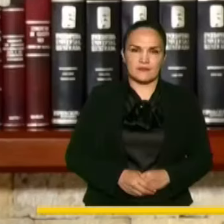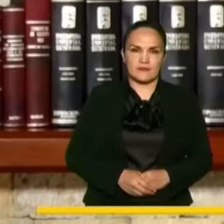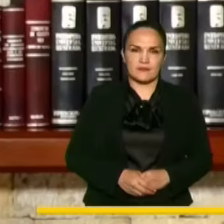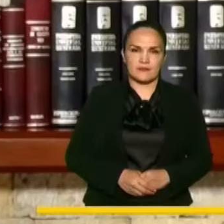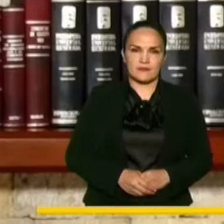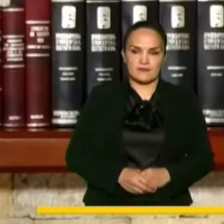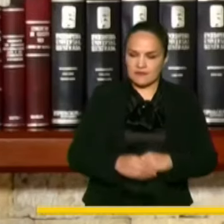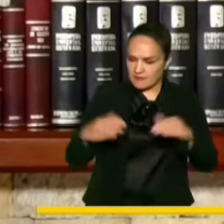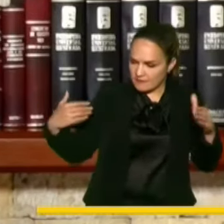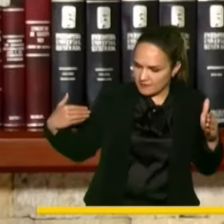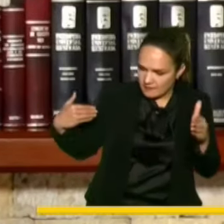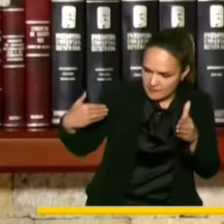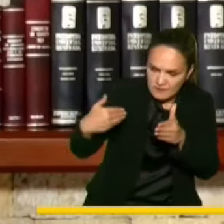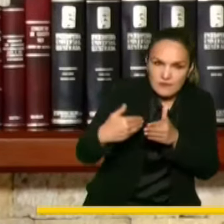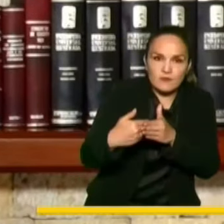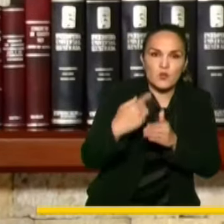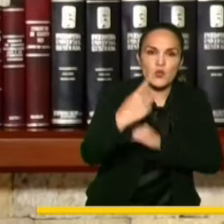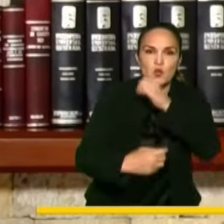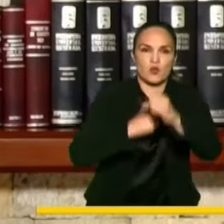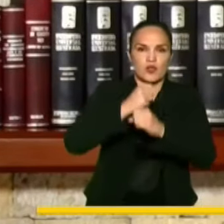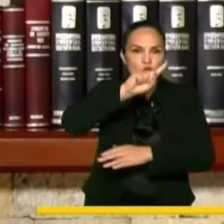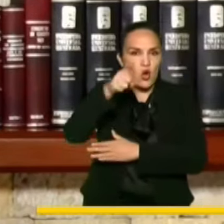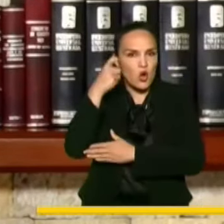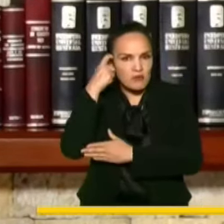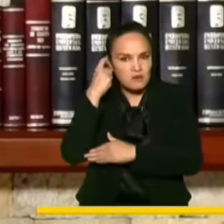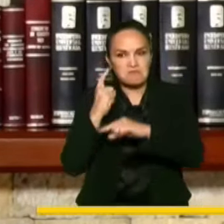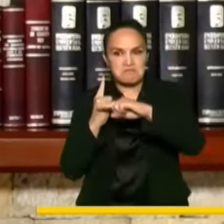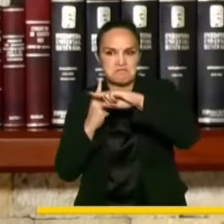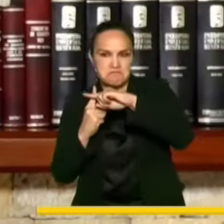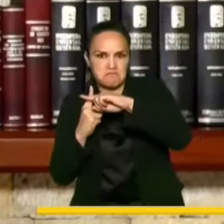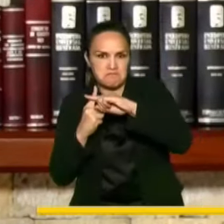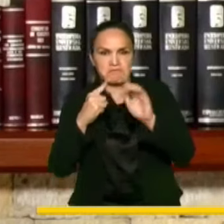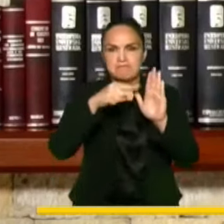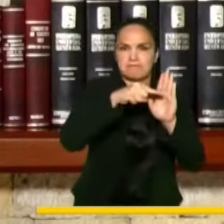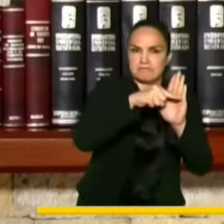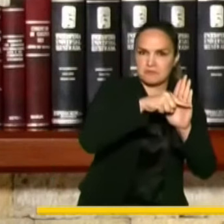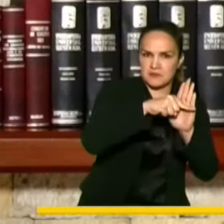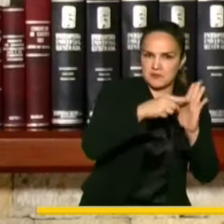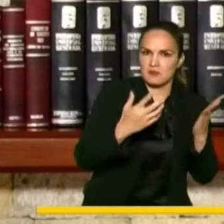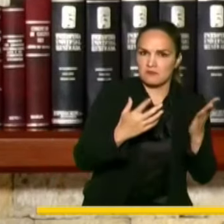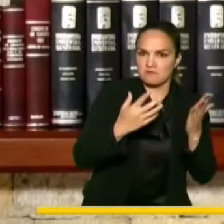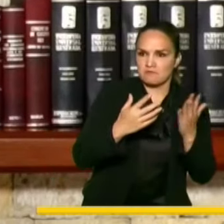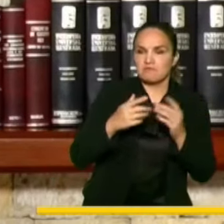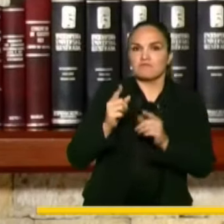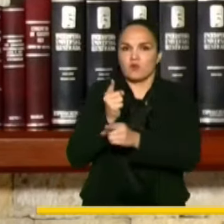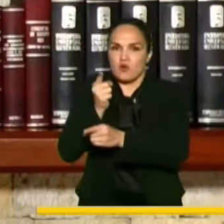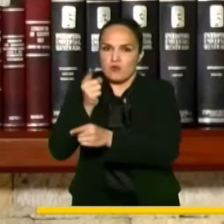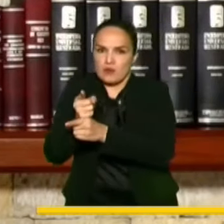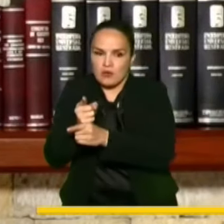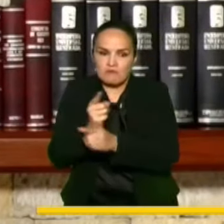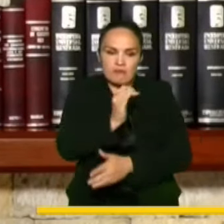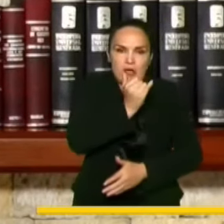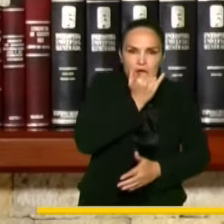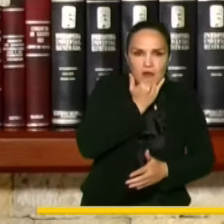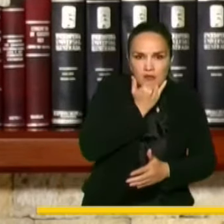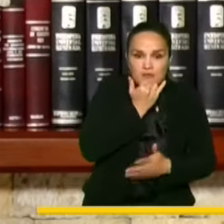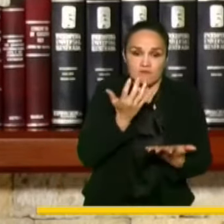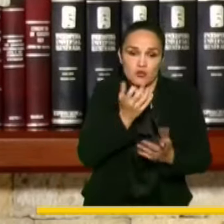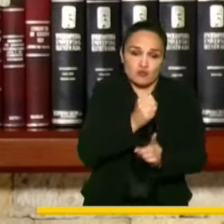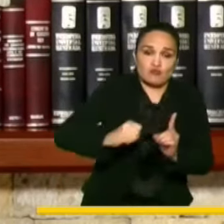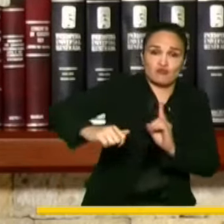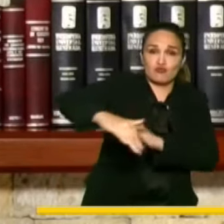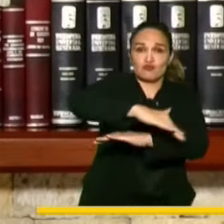Se completa el primer año de gobierno con sus más y sus menos, sus aciertos y desaciertos para nuestra